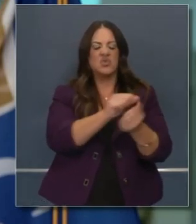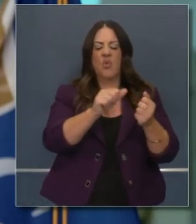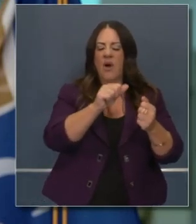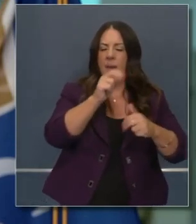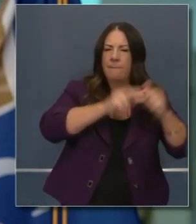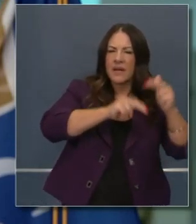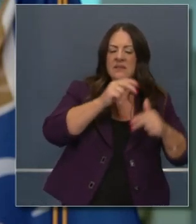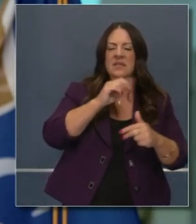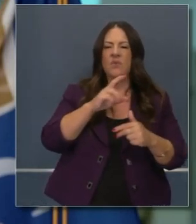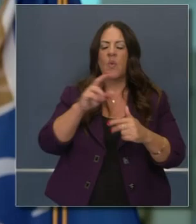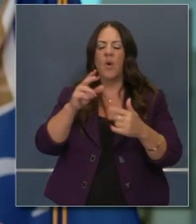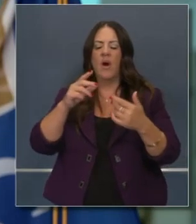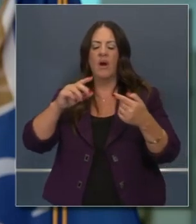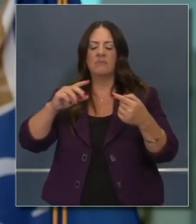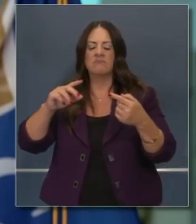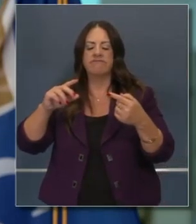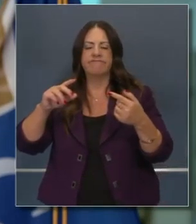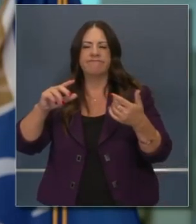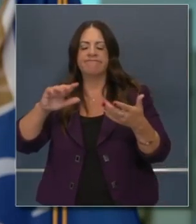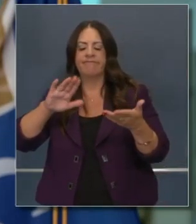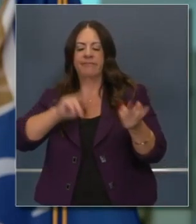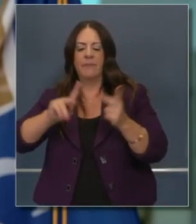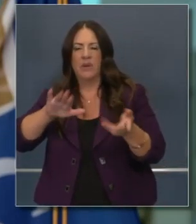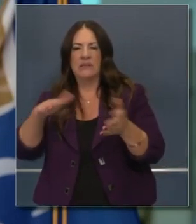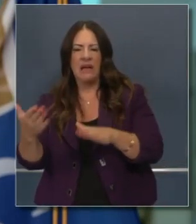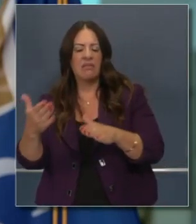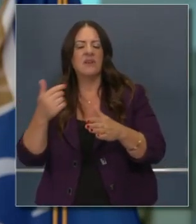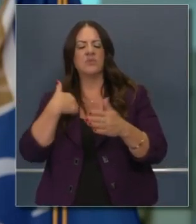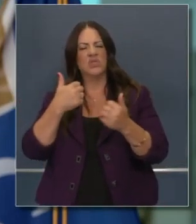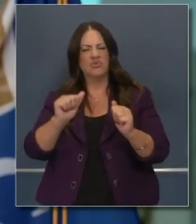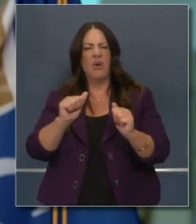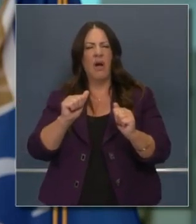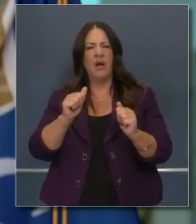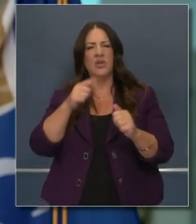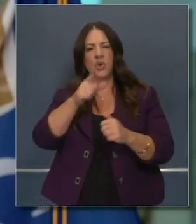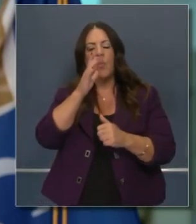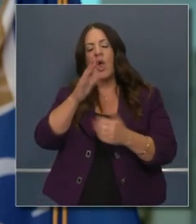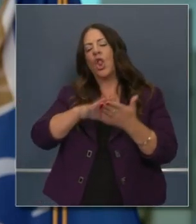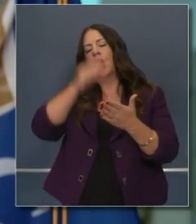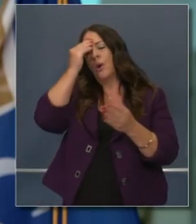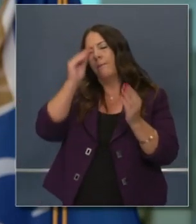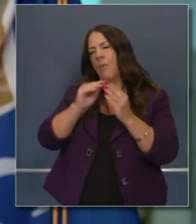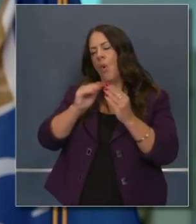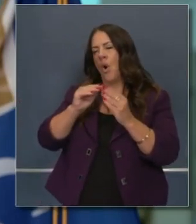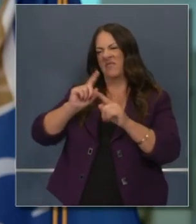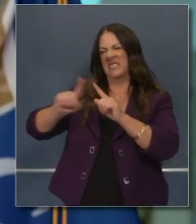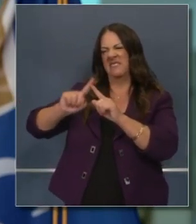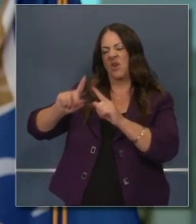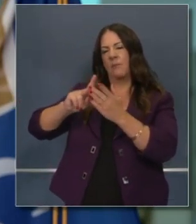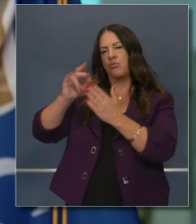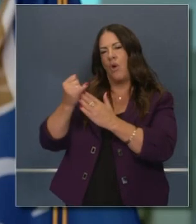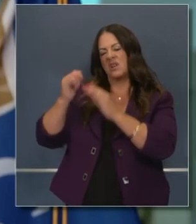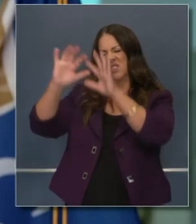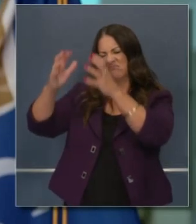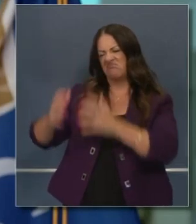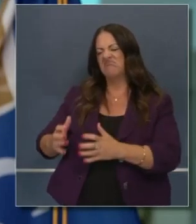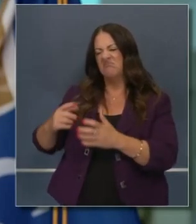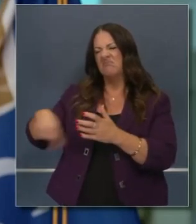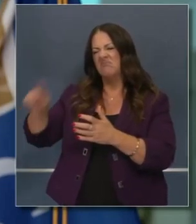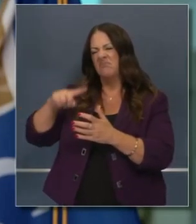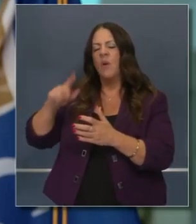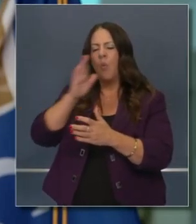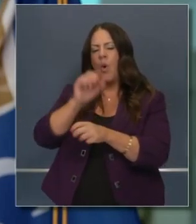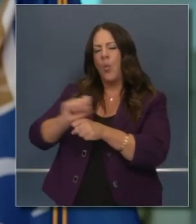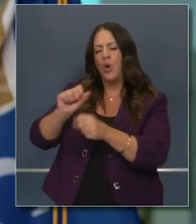Cuestiones de ingreso y egreso o salida de esos lugares. Así que hablaremos más y más de estos esfuerzos en las próximas semanas.